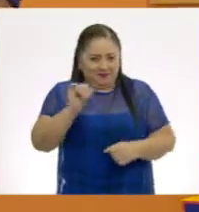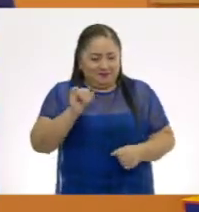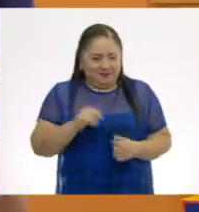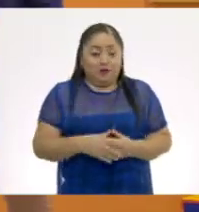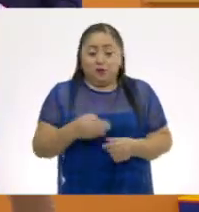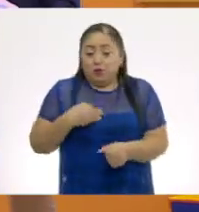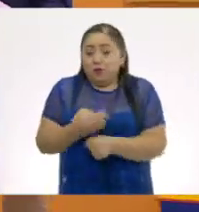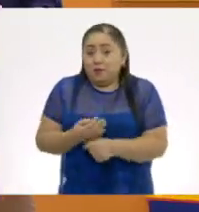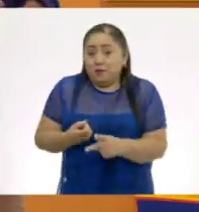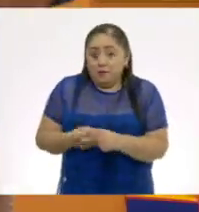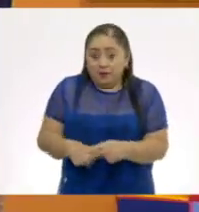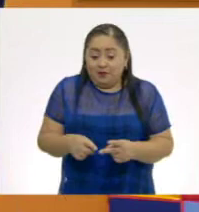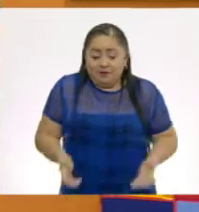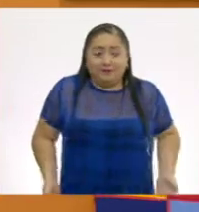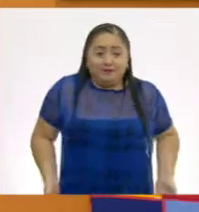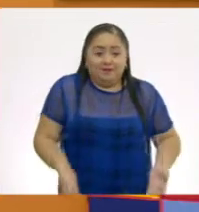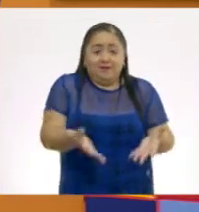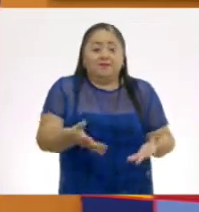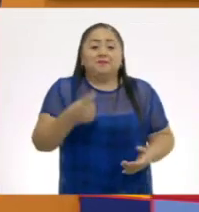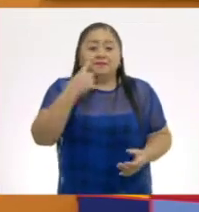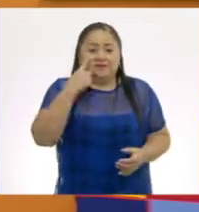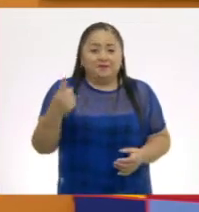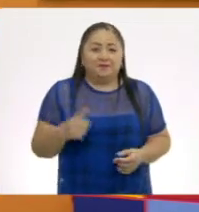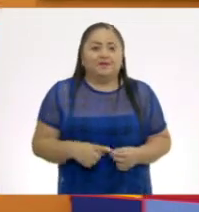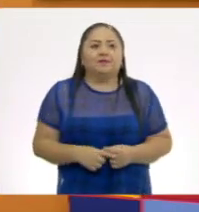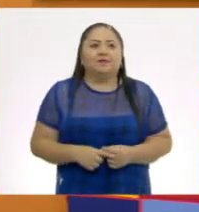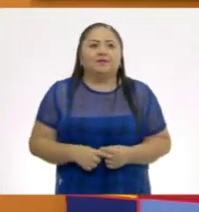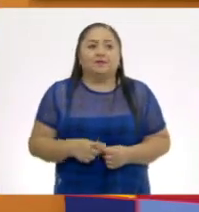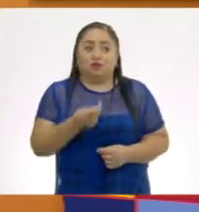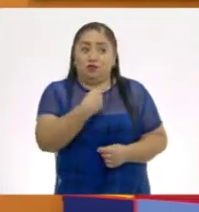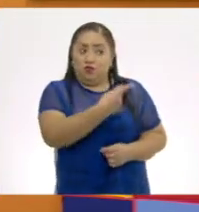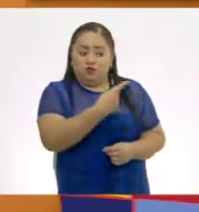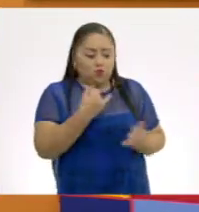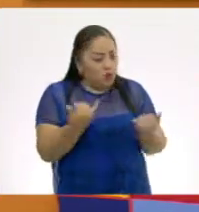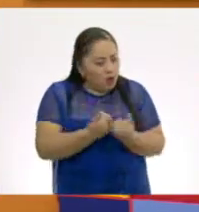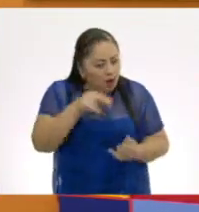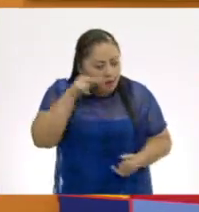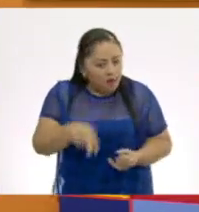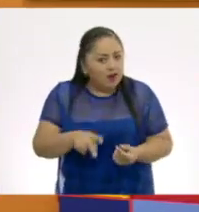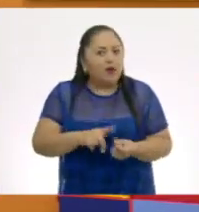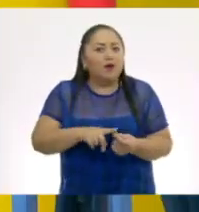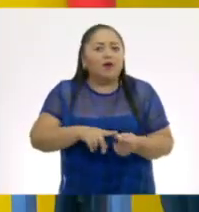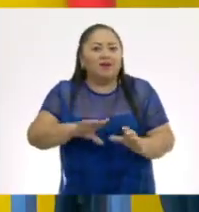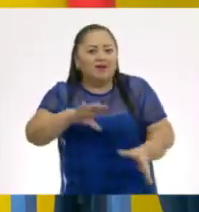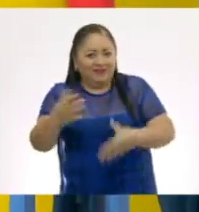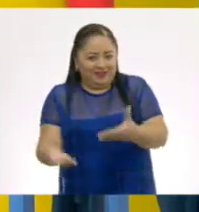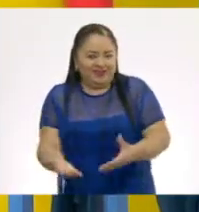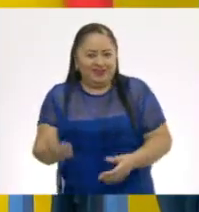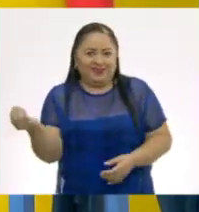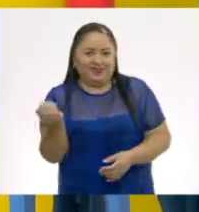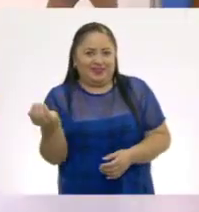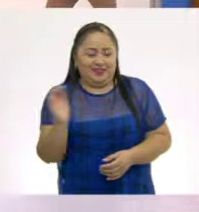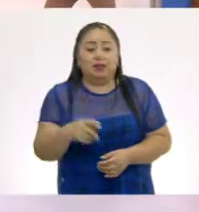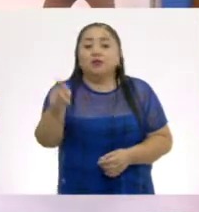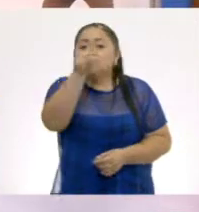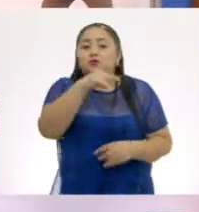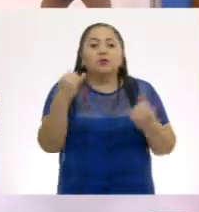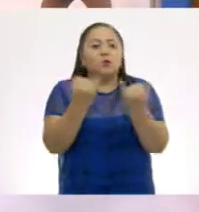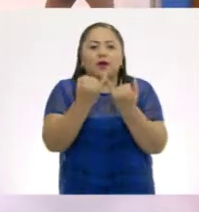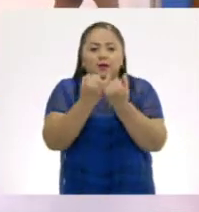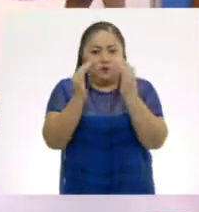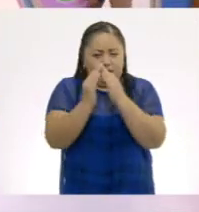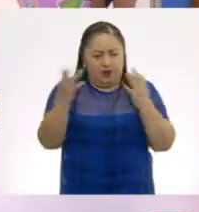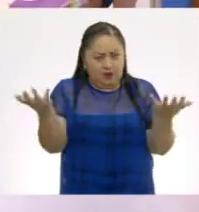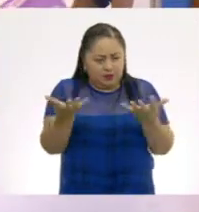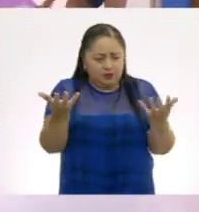Okay. Yo empiezo, yo tiro y nosotros dos imitamos los movimientos, ¿vale? Vale. ¿Te parece? Niños, inténtenlo allá